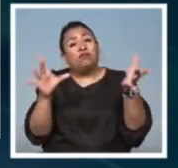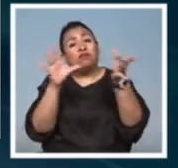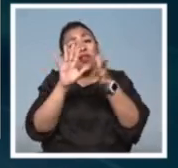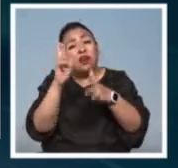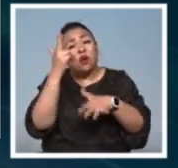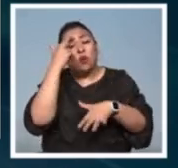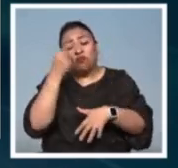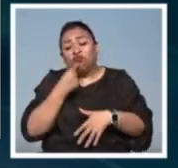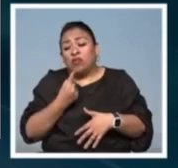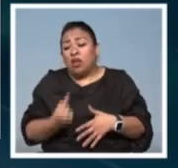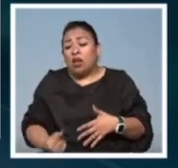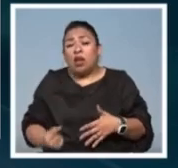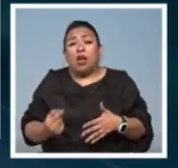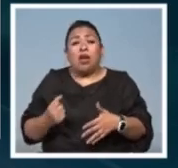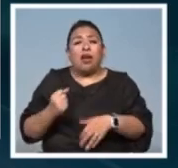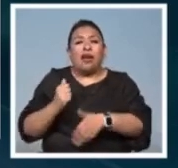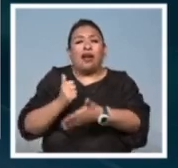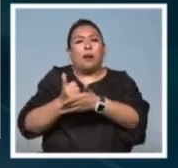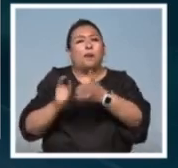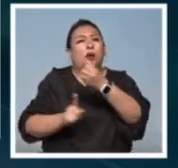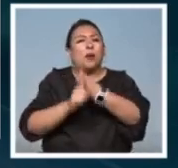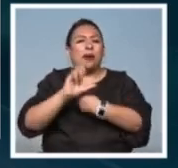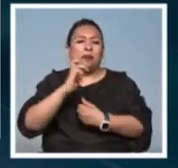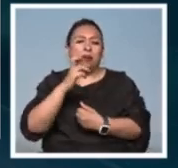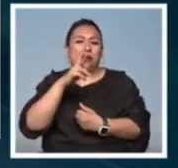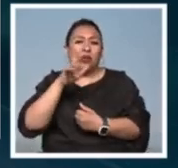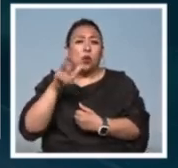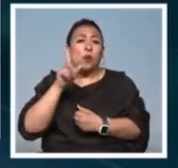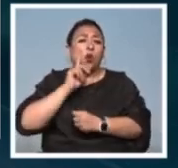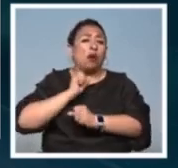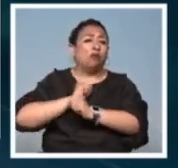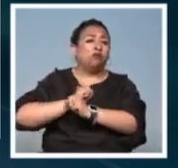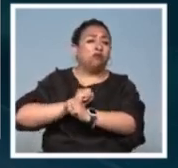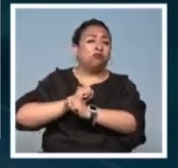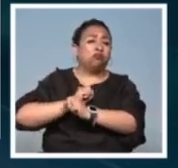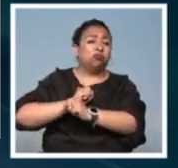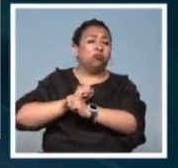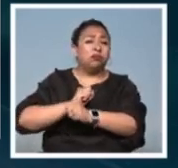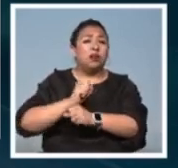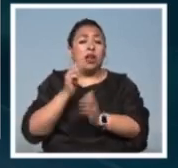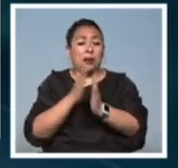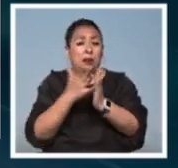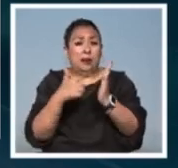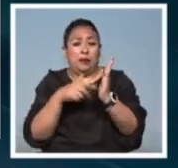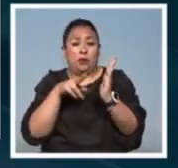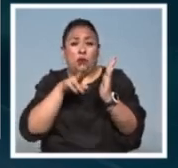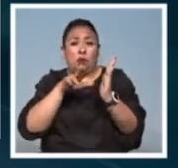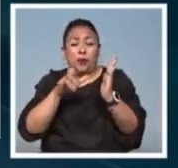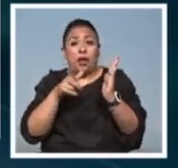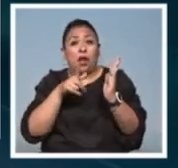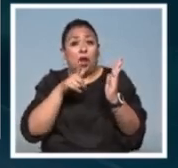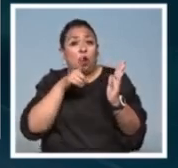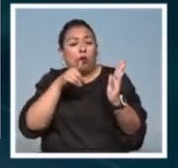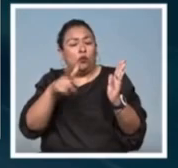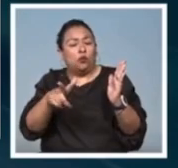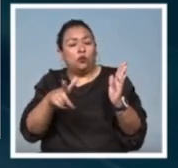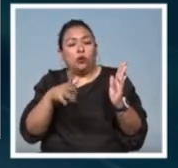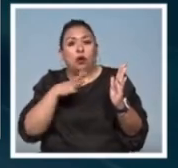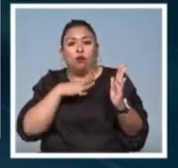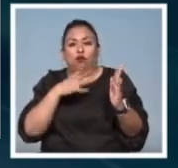marcada por el desastre de Chernóbil y la resistencia de las mujeres. Una novela luminosa y